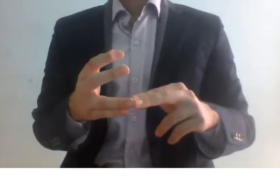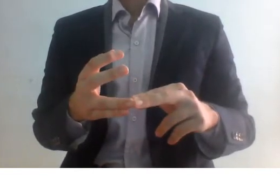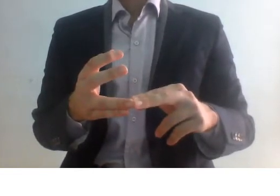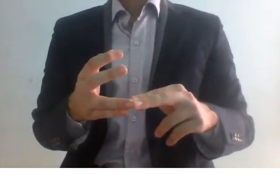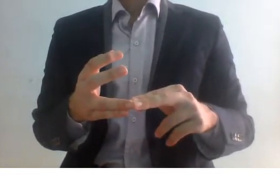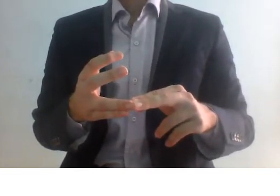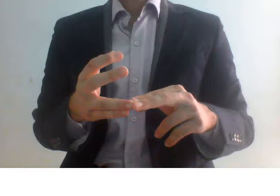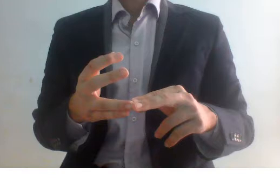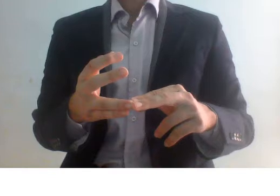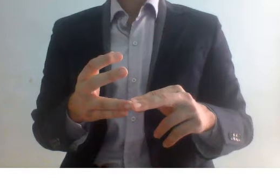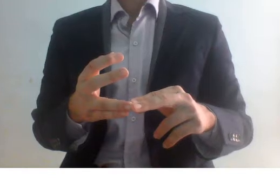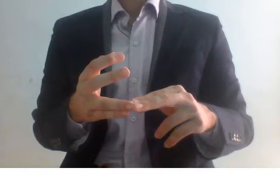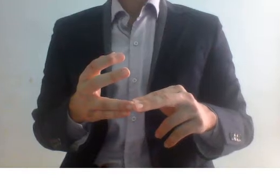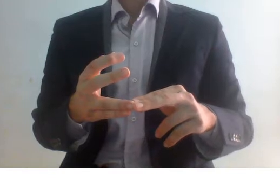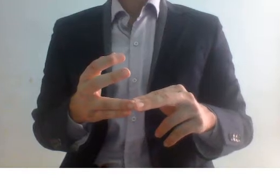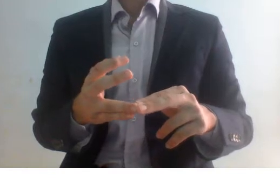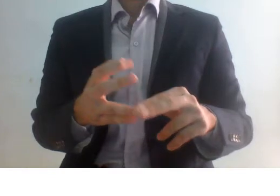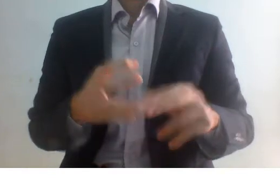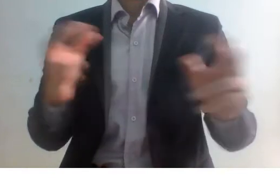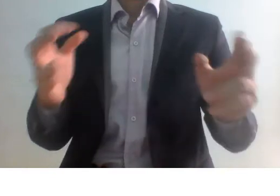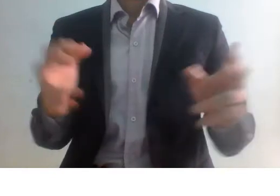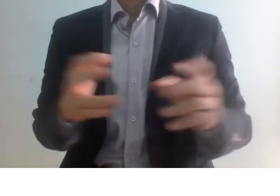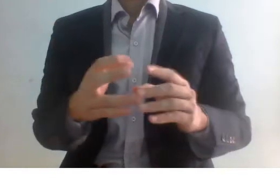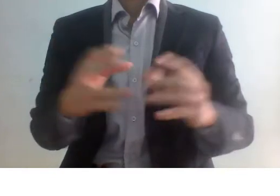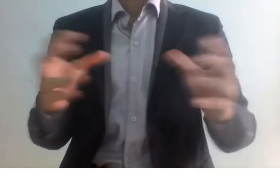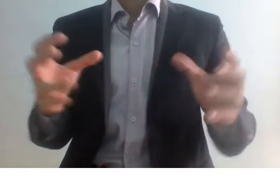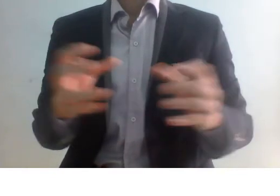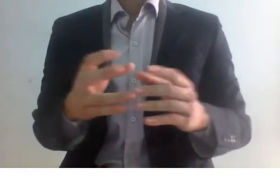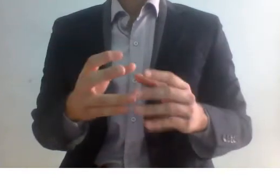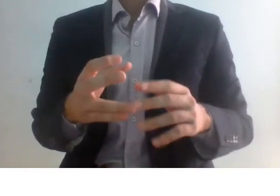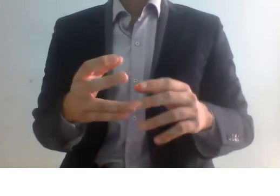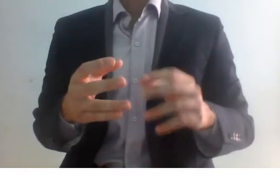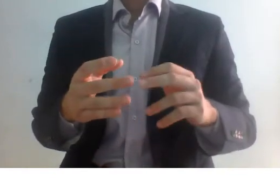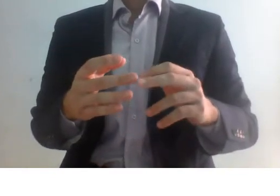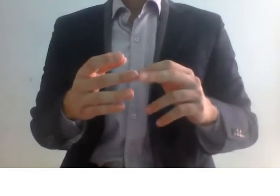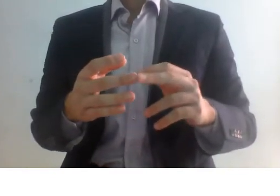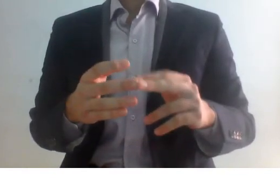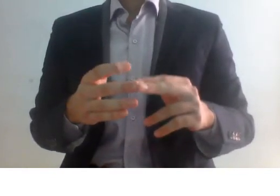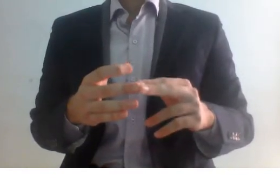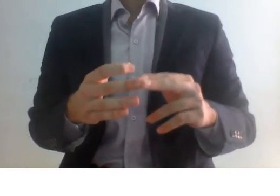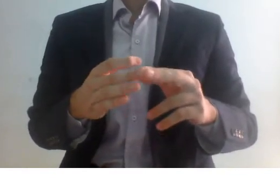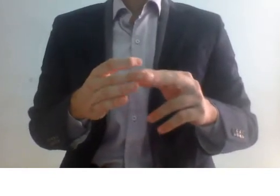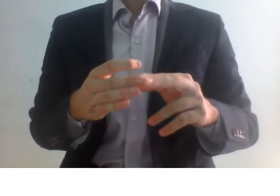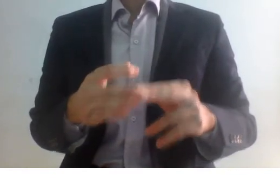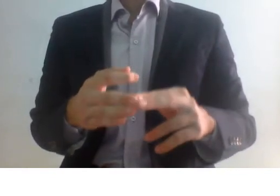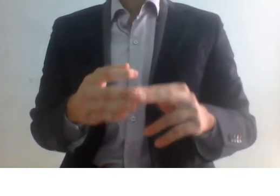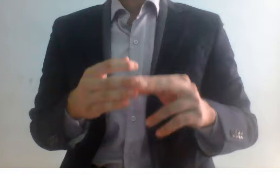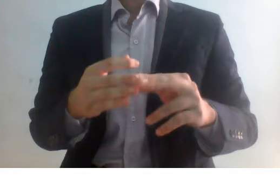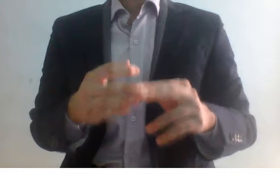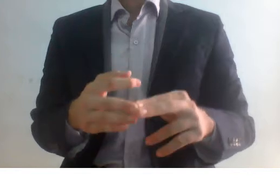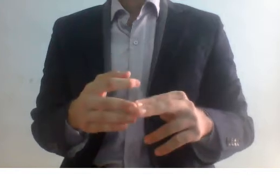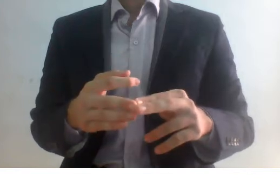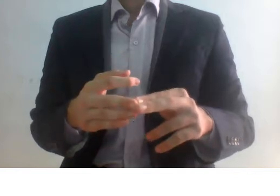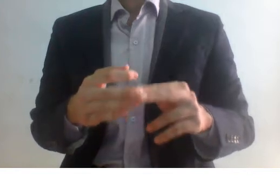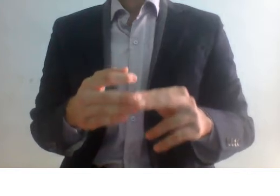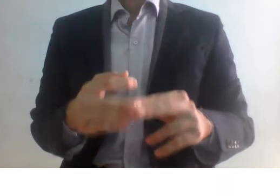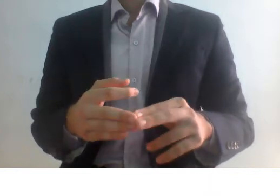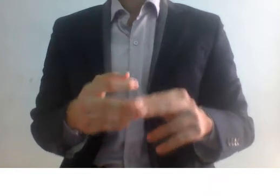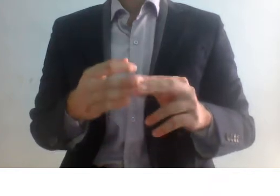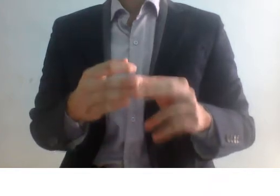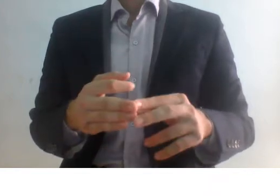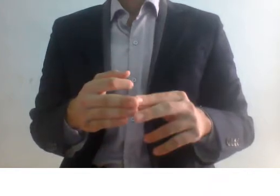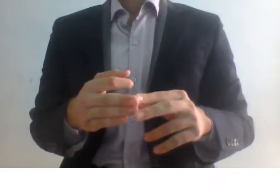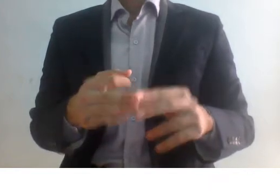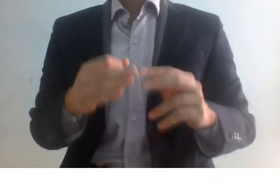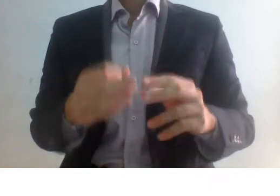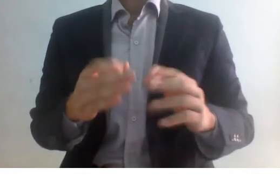Porque yo les pregunto, ¿dónde estuvieron estos empresarios de la Coparmex creando organizaciones y creando frentes a favor de la gente?